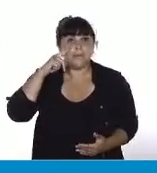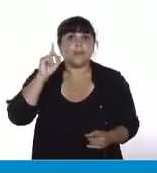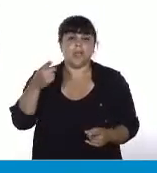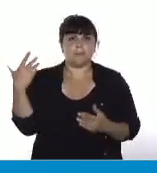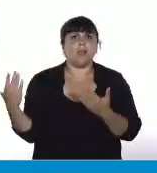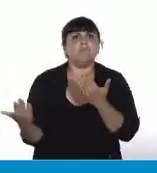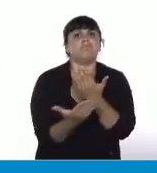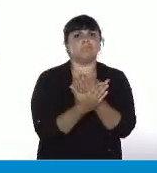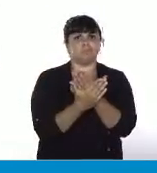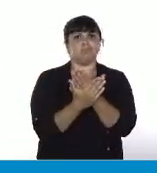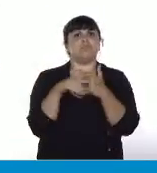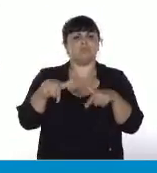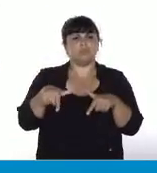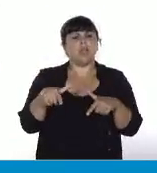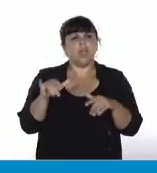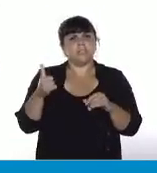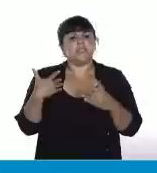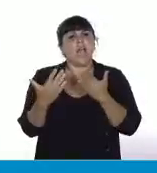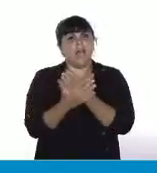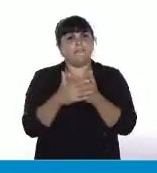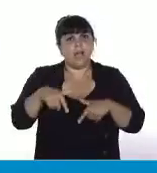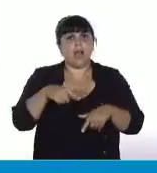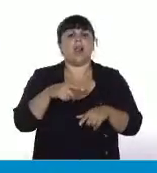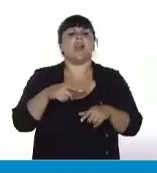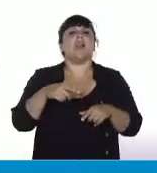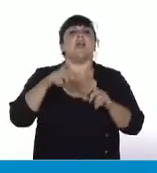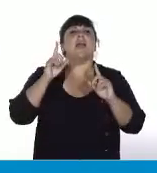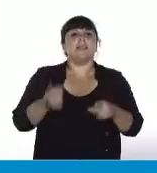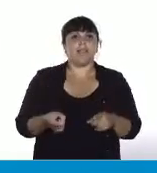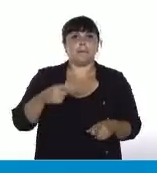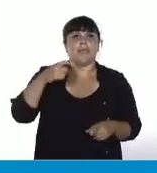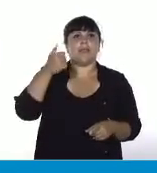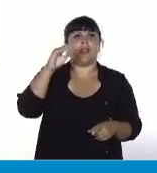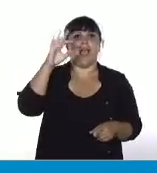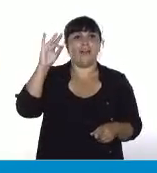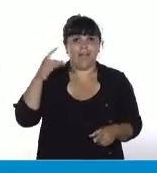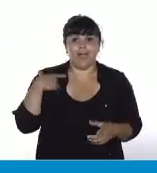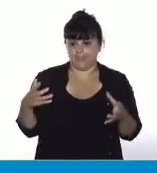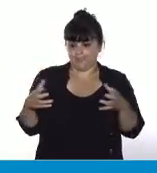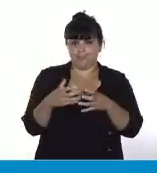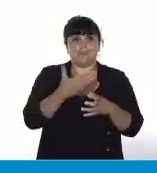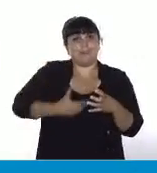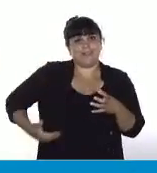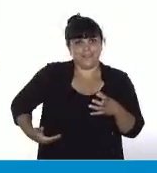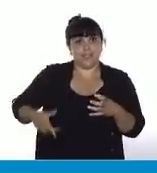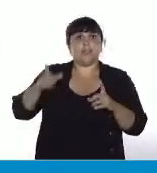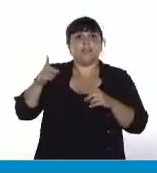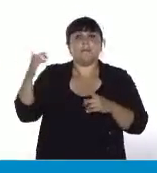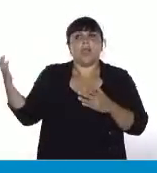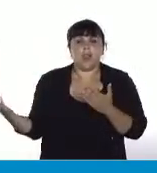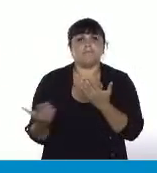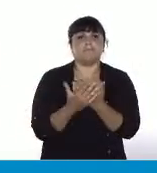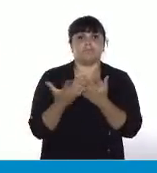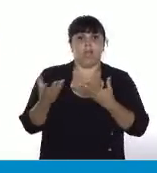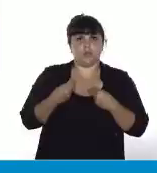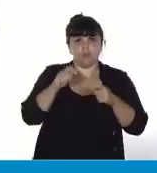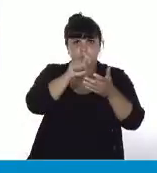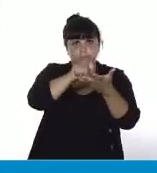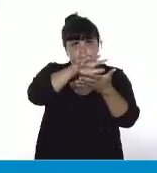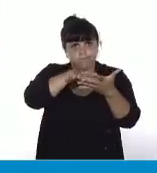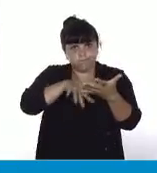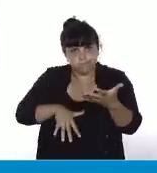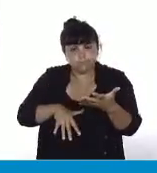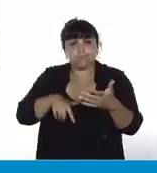esta temática, a Maximiliano Abad, presidente de nuestro bloque y también coautor de la iniciativa y que fue